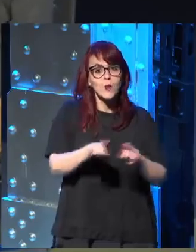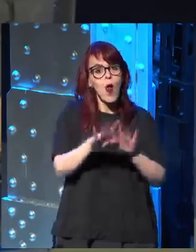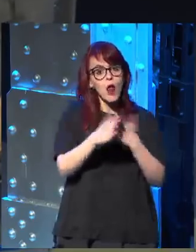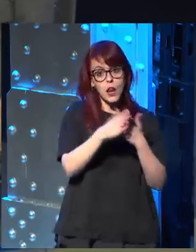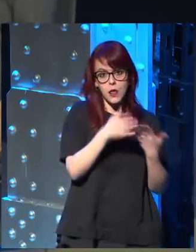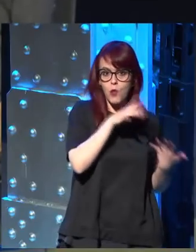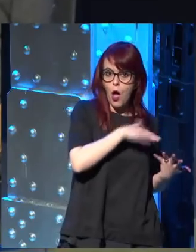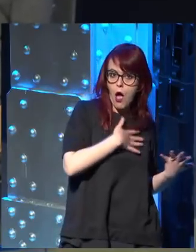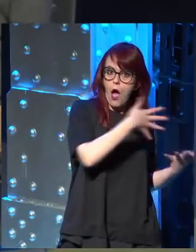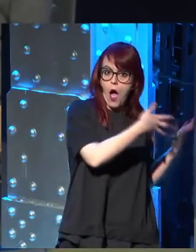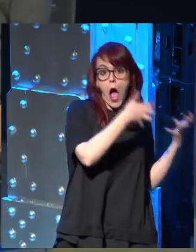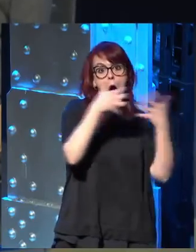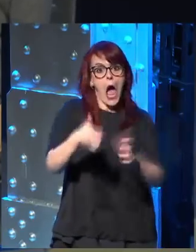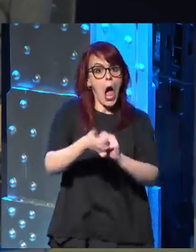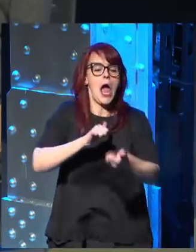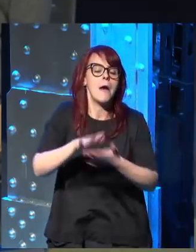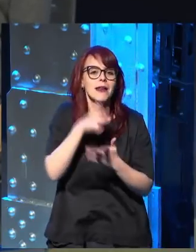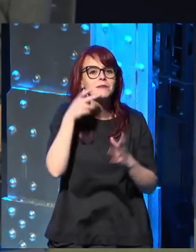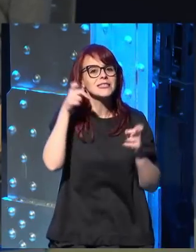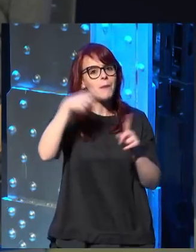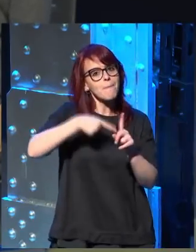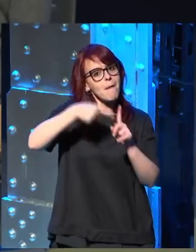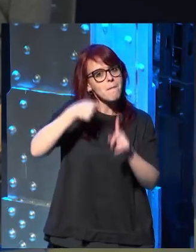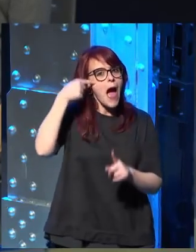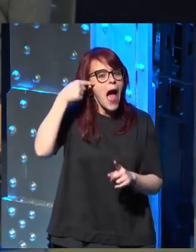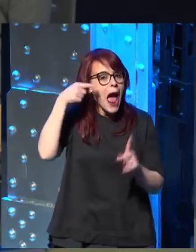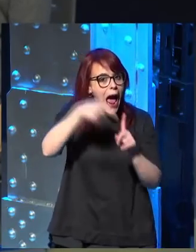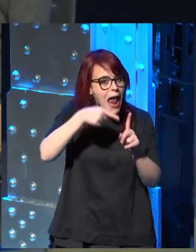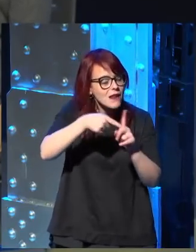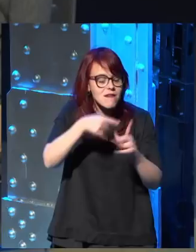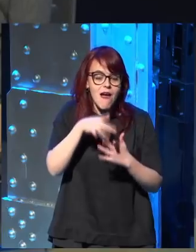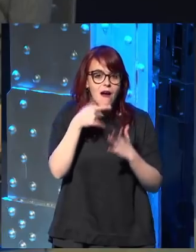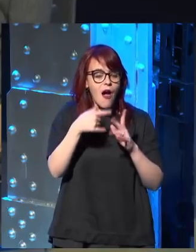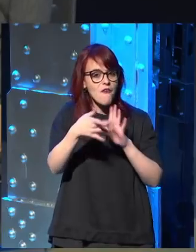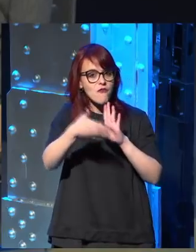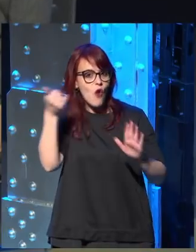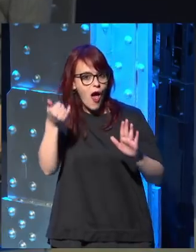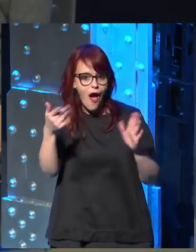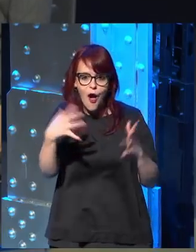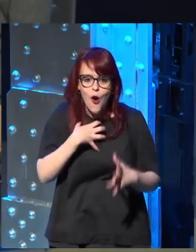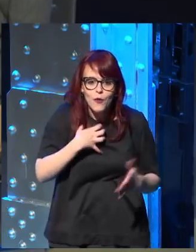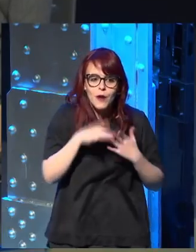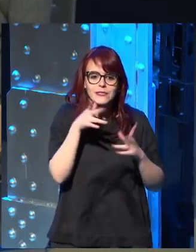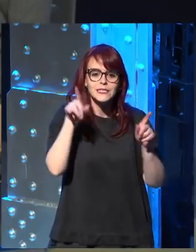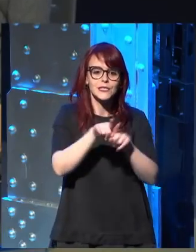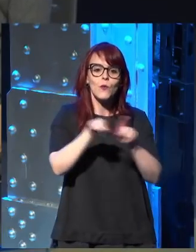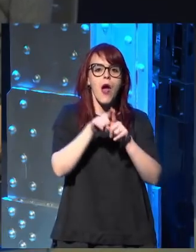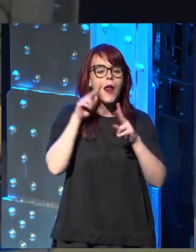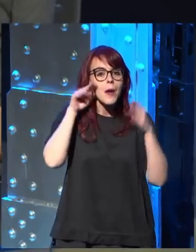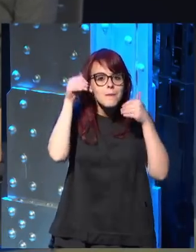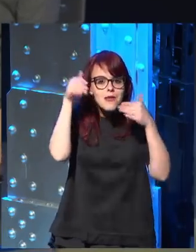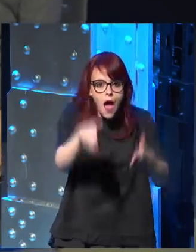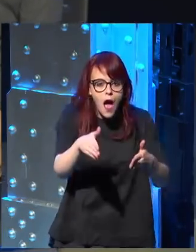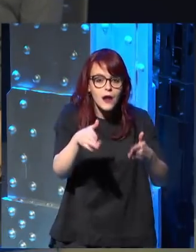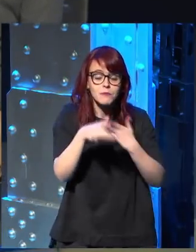libro, ¿no? Hola. La manía no se te ha ido, por lo que veo. O sea, esto ya te va a acompañar, la de mirar todo y... Esto